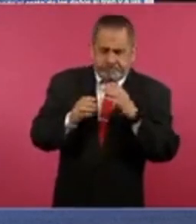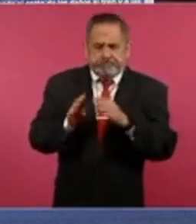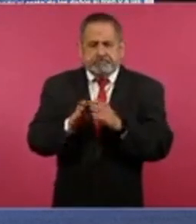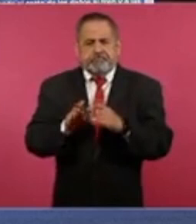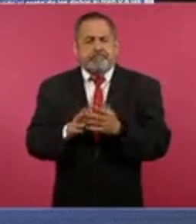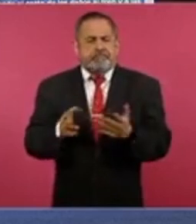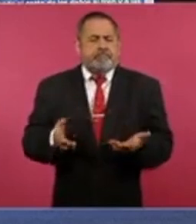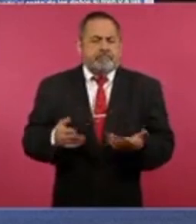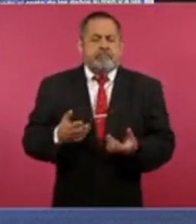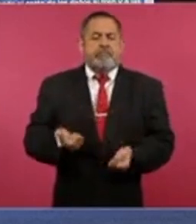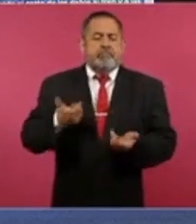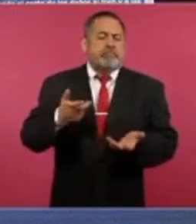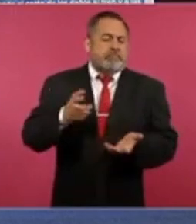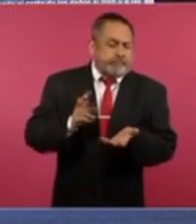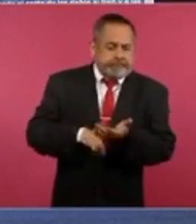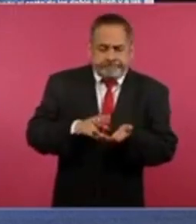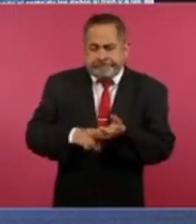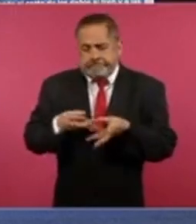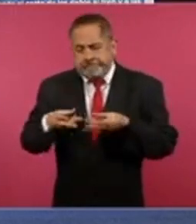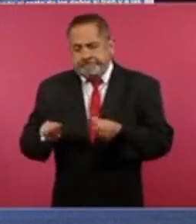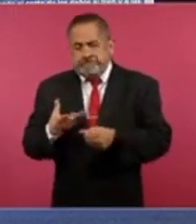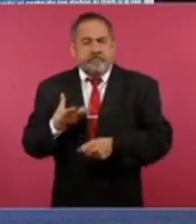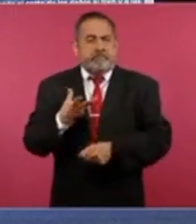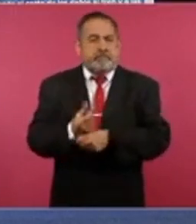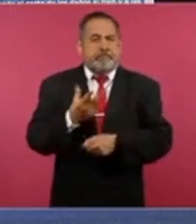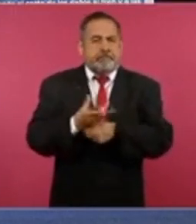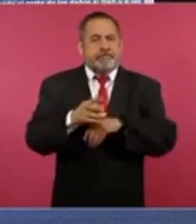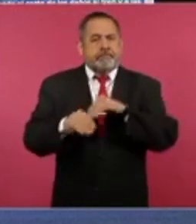daños, cuantificando los daños que se